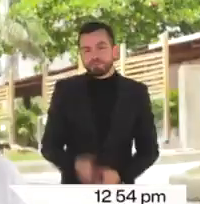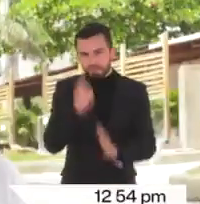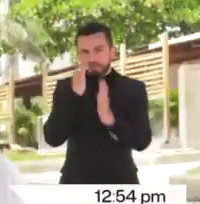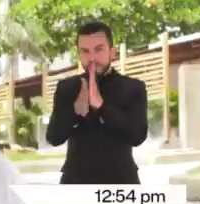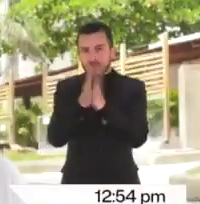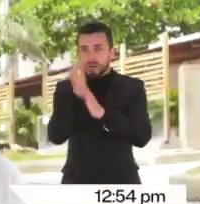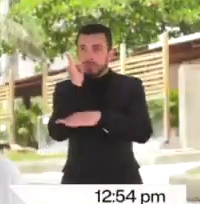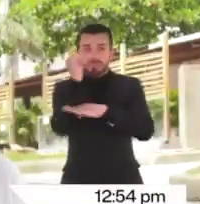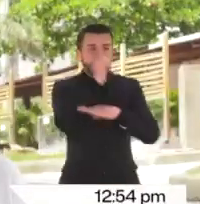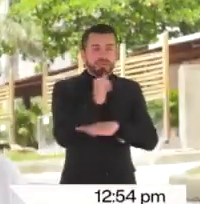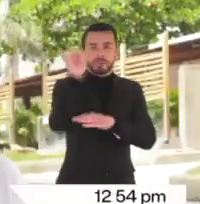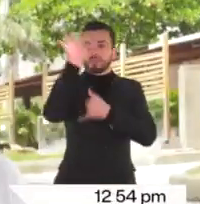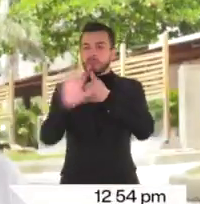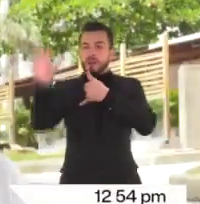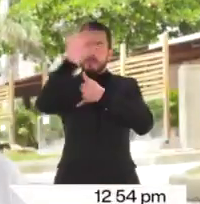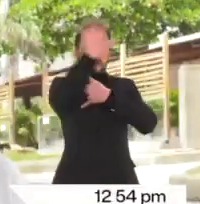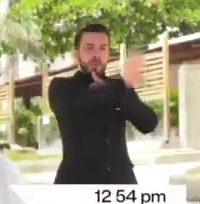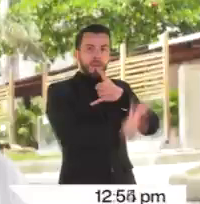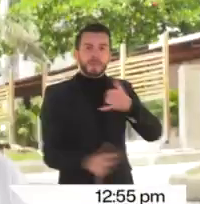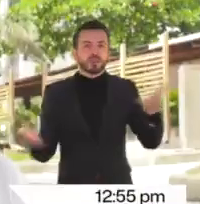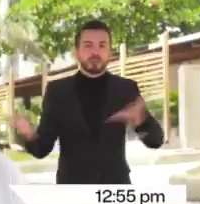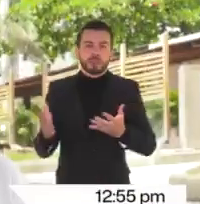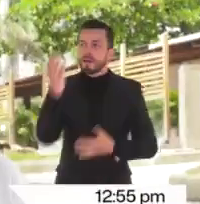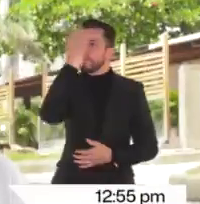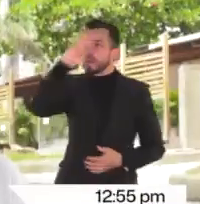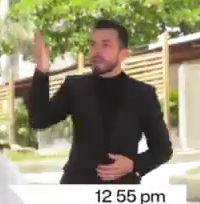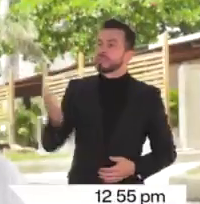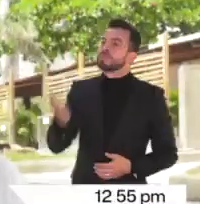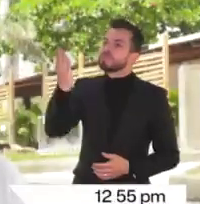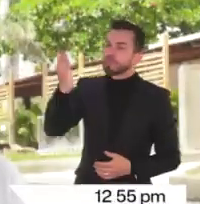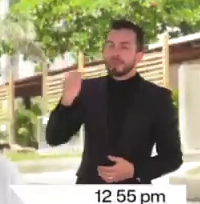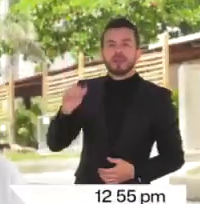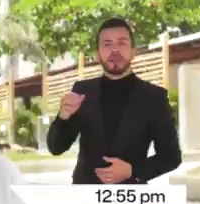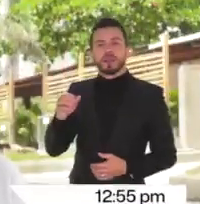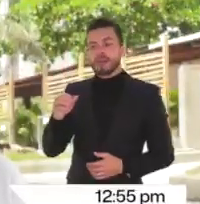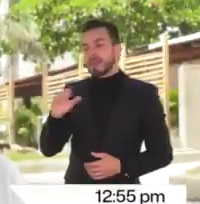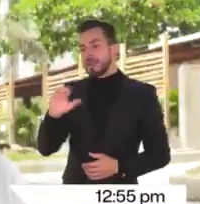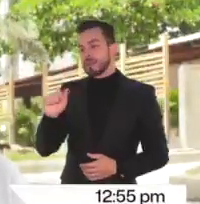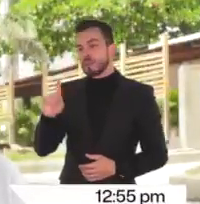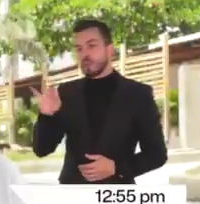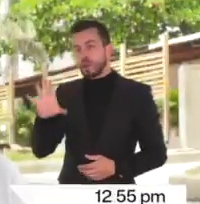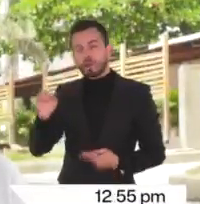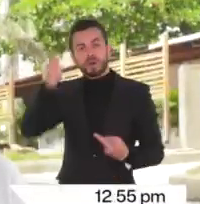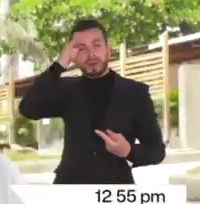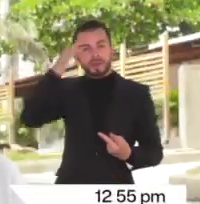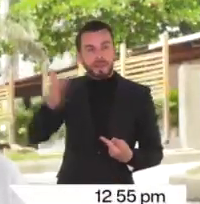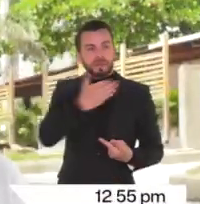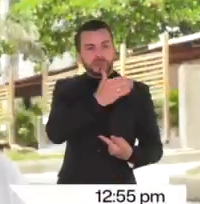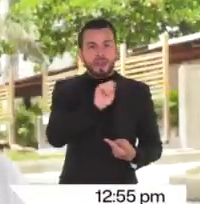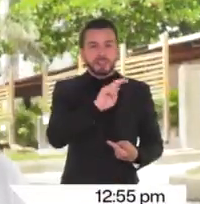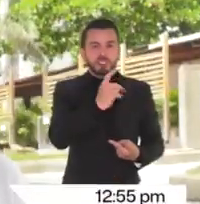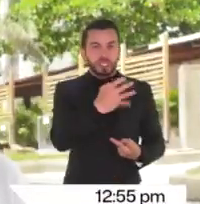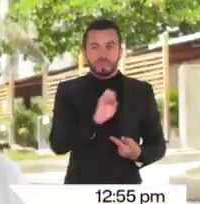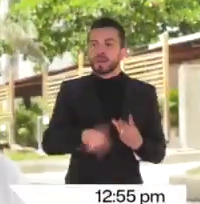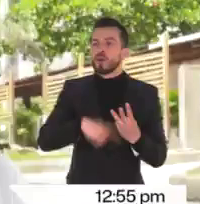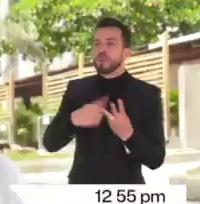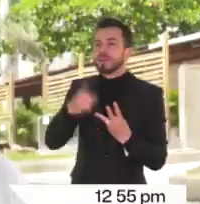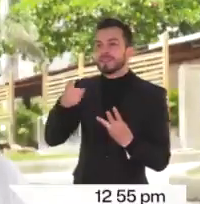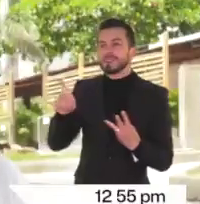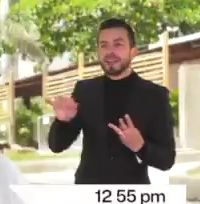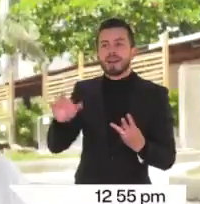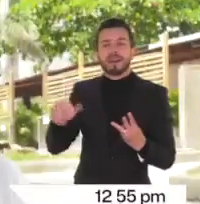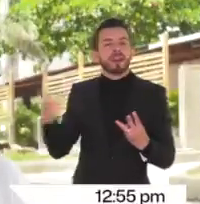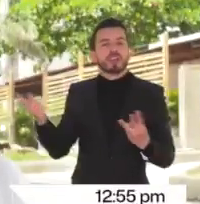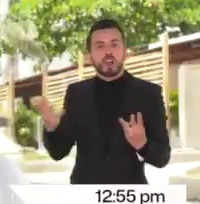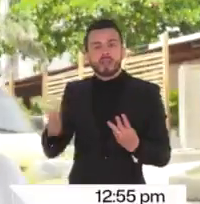otras informaciones. Estamos en Barranquilla con Neife Castro, pero también en Cartagena con Angie Góez. Y precisamente Sara Gudelo nos